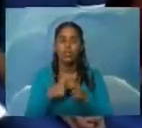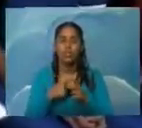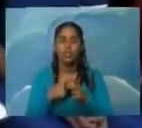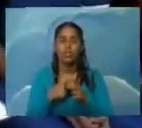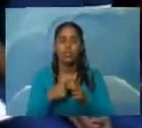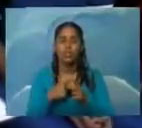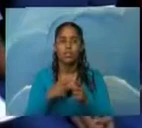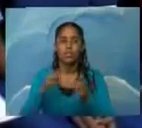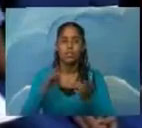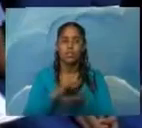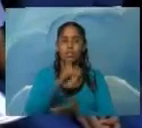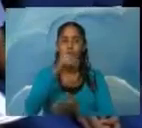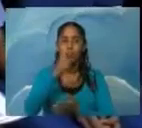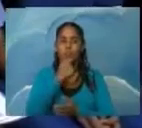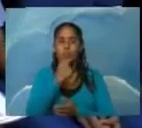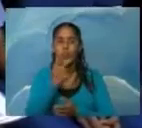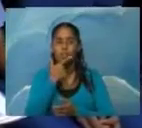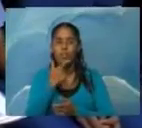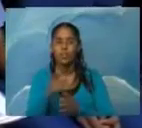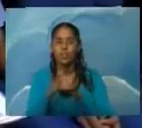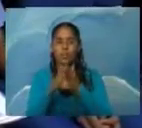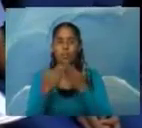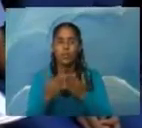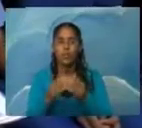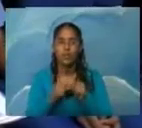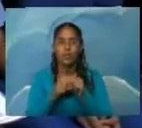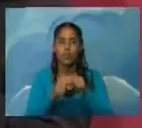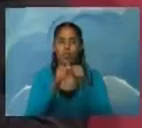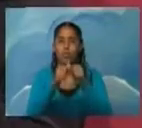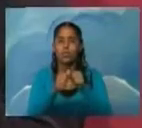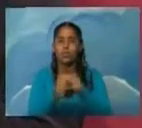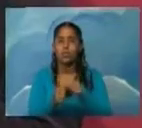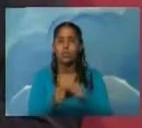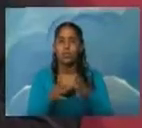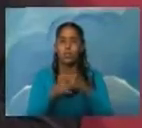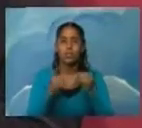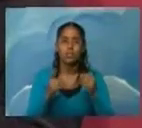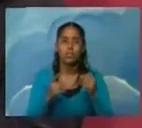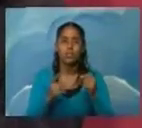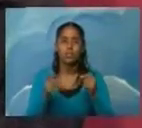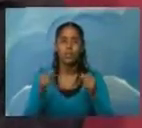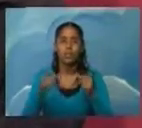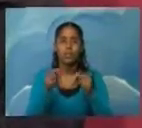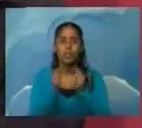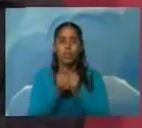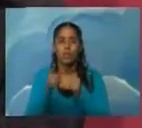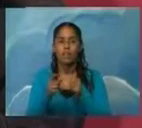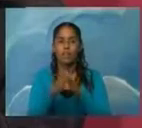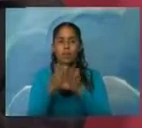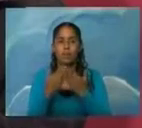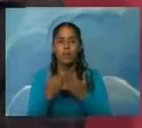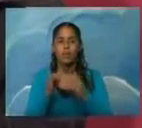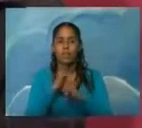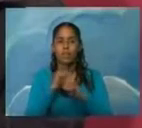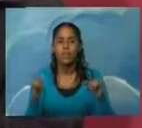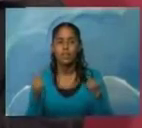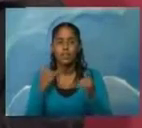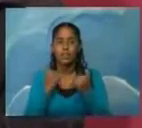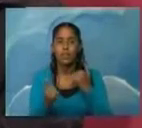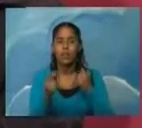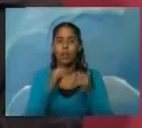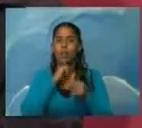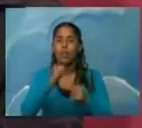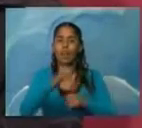Ajá, qué bonita palabra. Vamos a continuar, adelante. Alabado sea el Señor. Bueno, seguimos con esta palabra. Pues ya salimos de lo que es